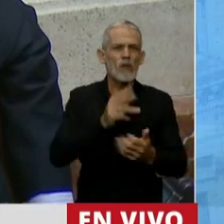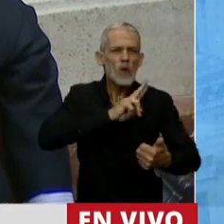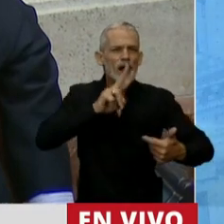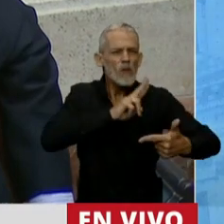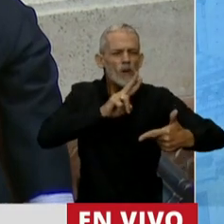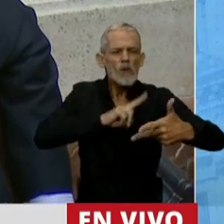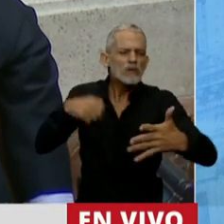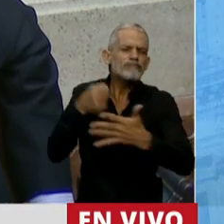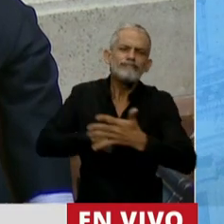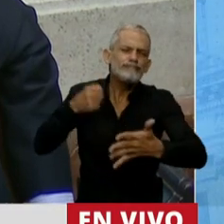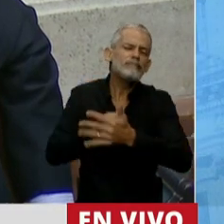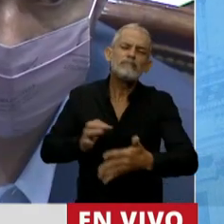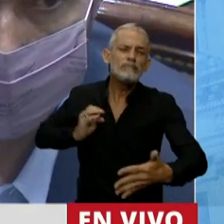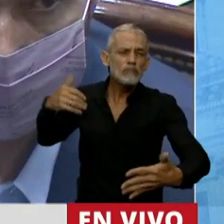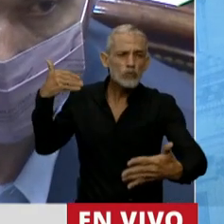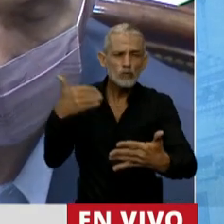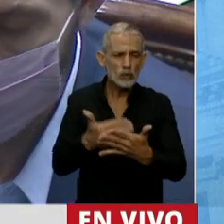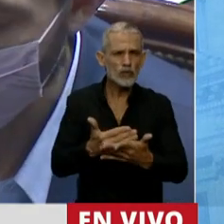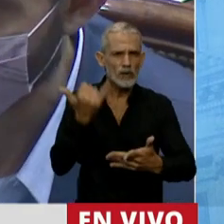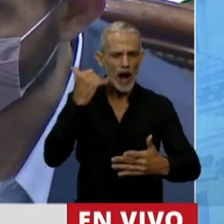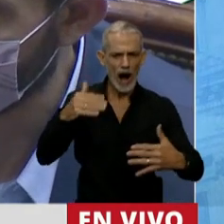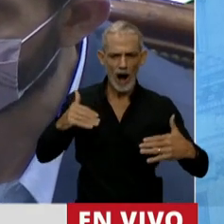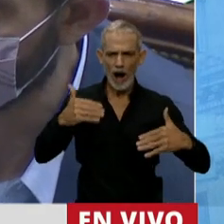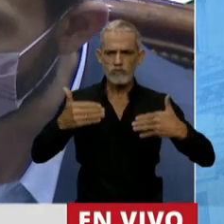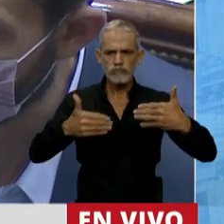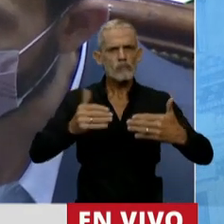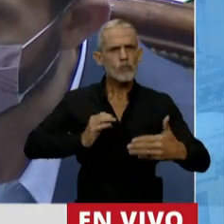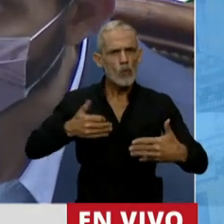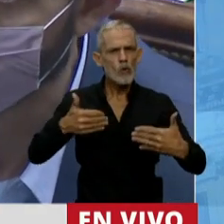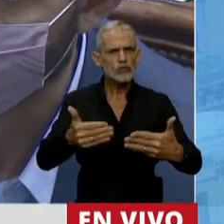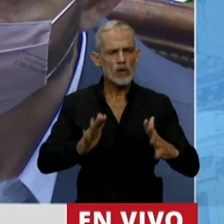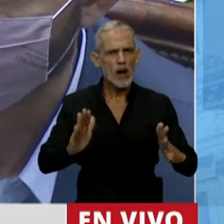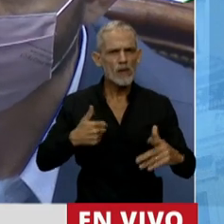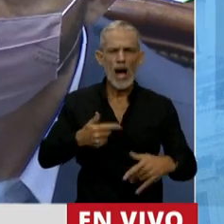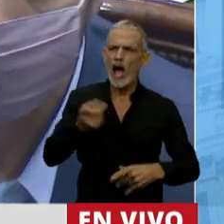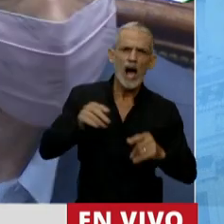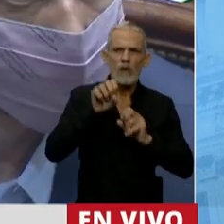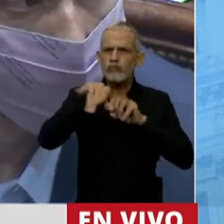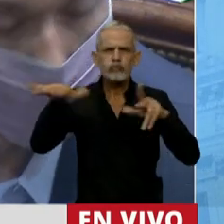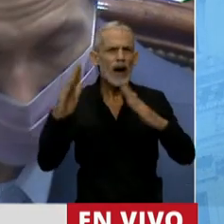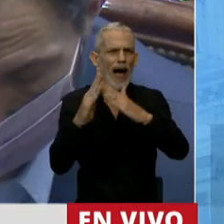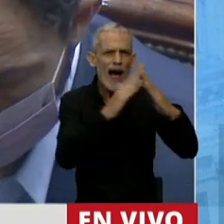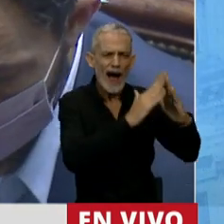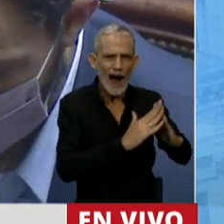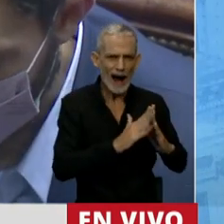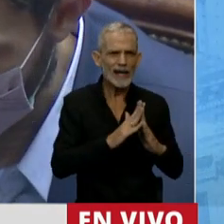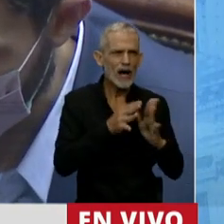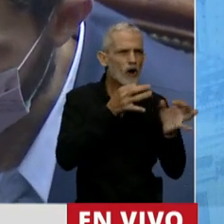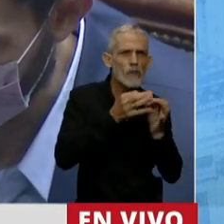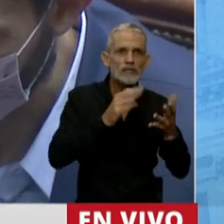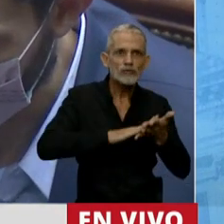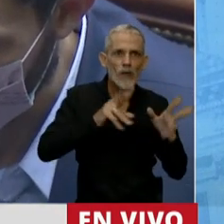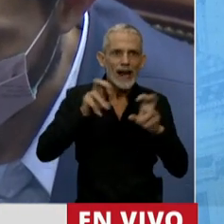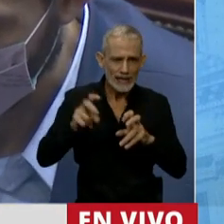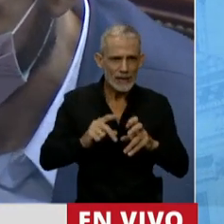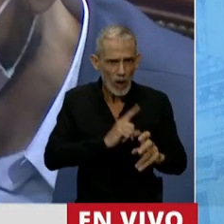vienen proponiendo e impulsando y que nos hace tener la madurez de poder conversar, de haber llegado a nuestras casas, a cada rincón de la Argentina, a conversar y hablar de muchos temas